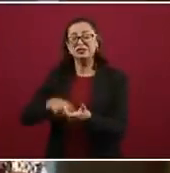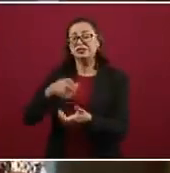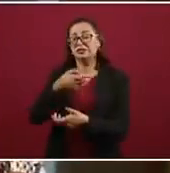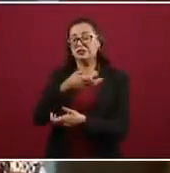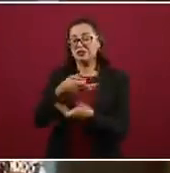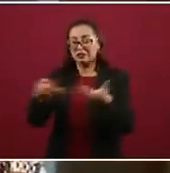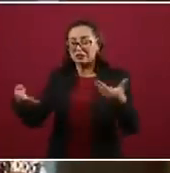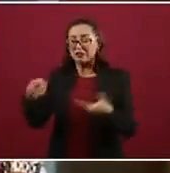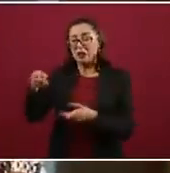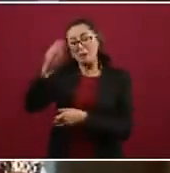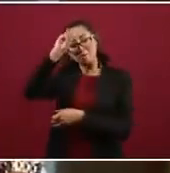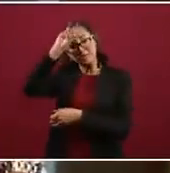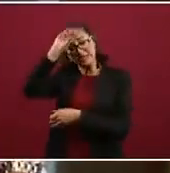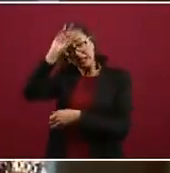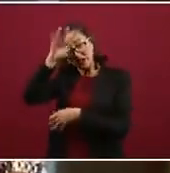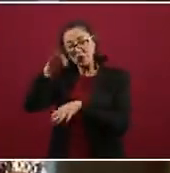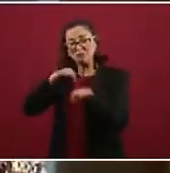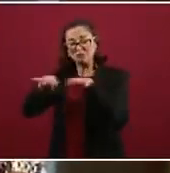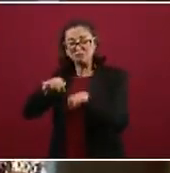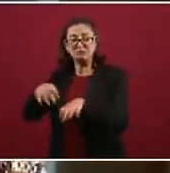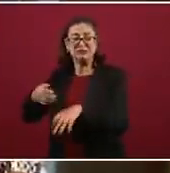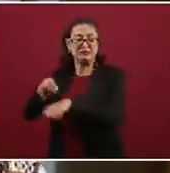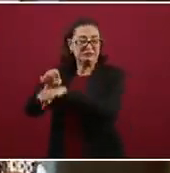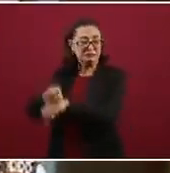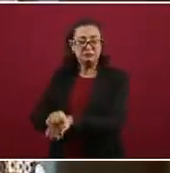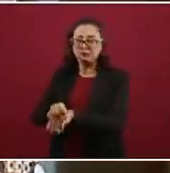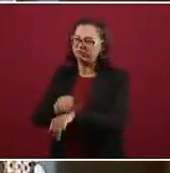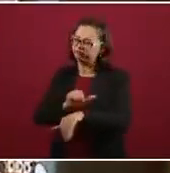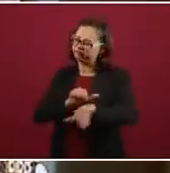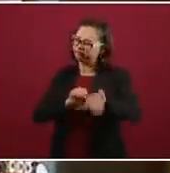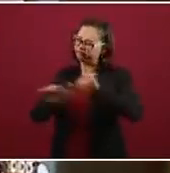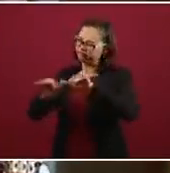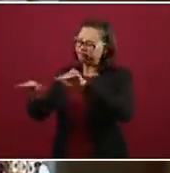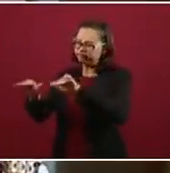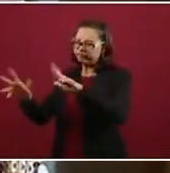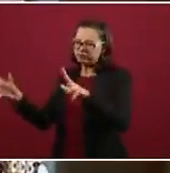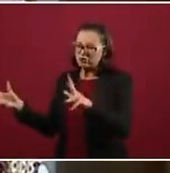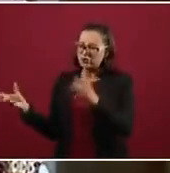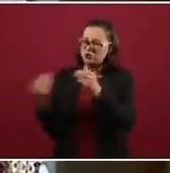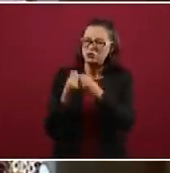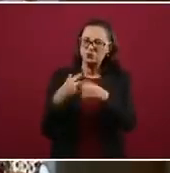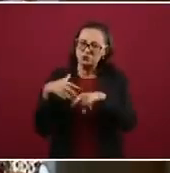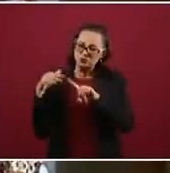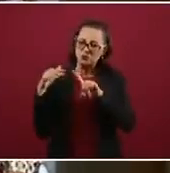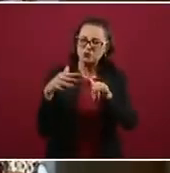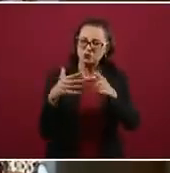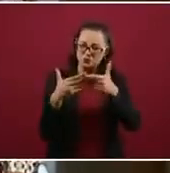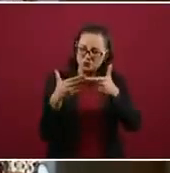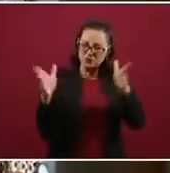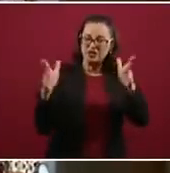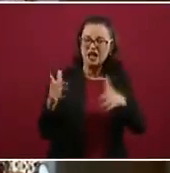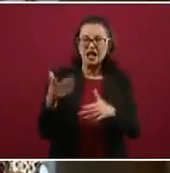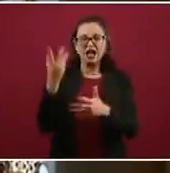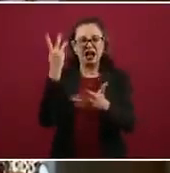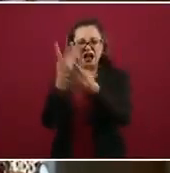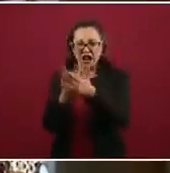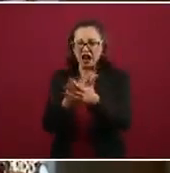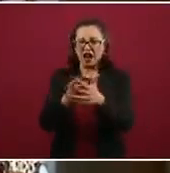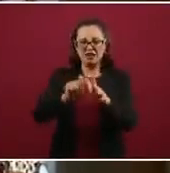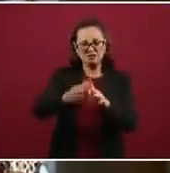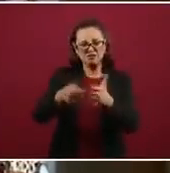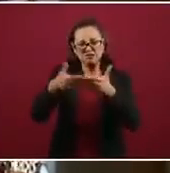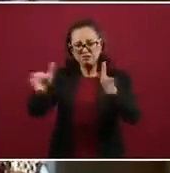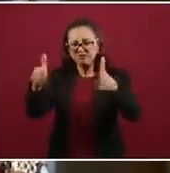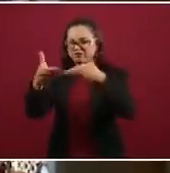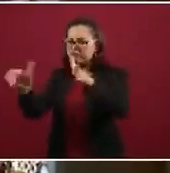en la minería. Bueno, este sector al que convocan, este Hidalgo abriendo las puertas de las cárceles y diciendo: su